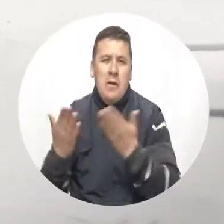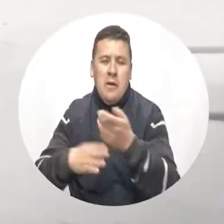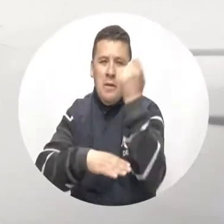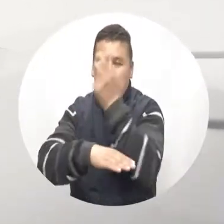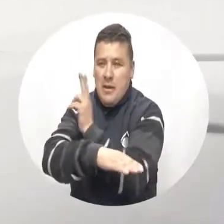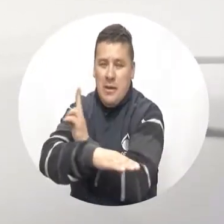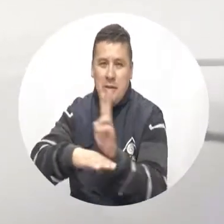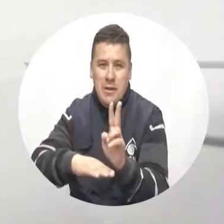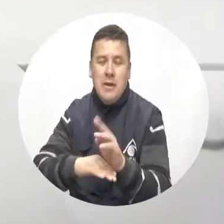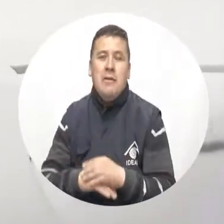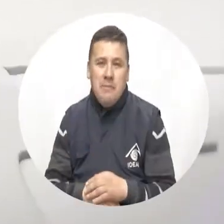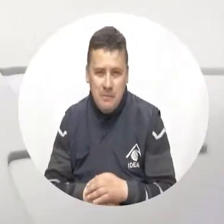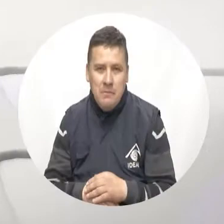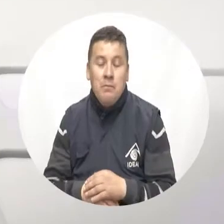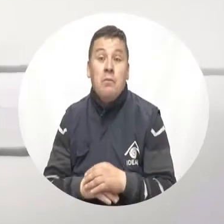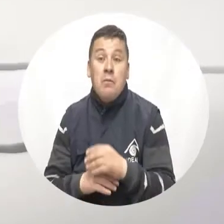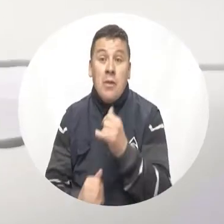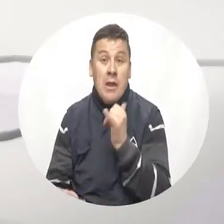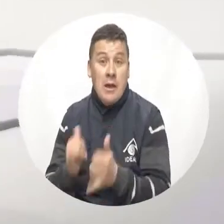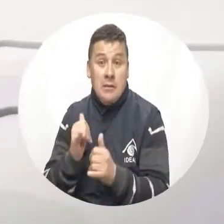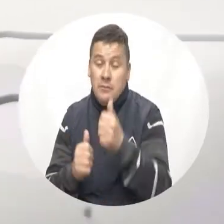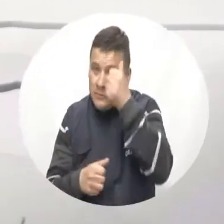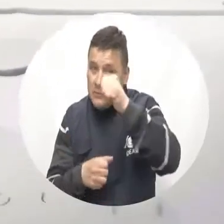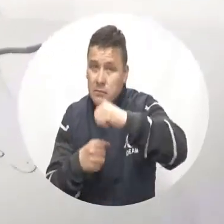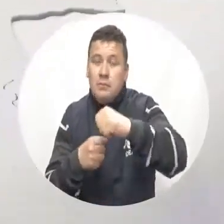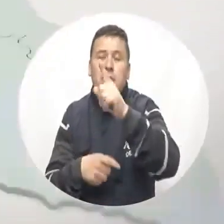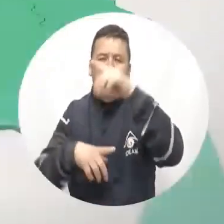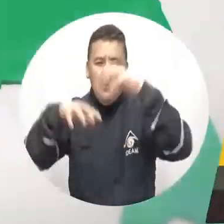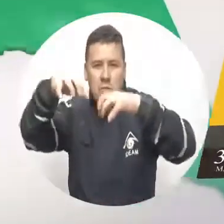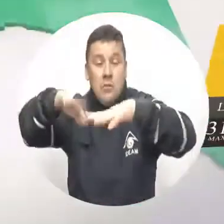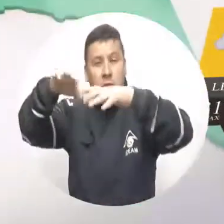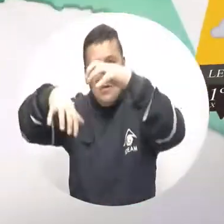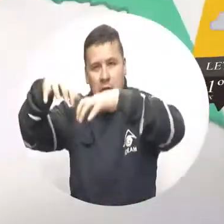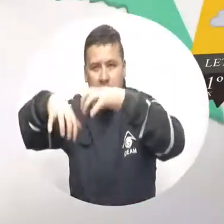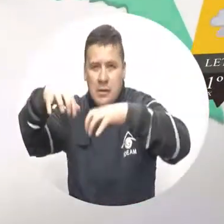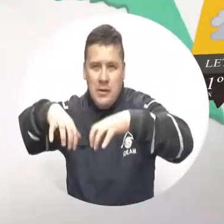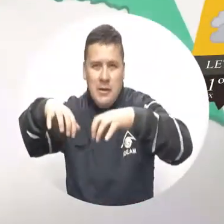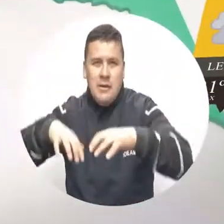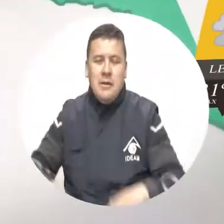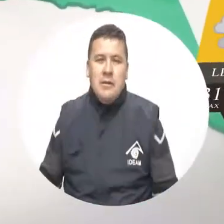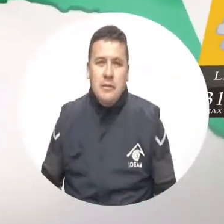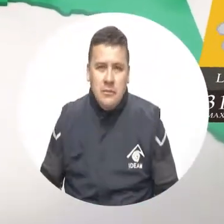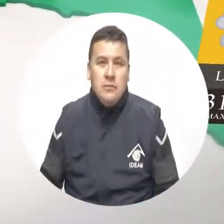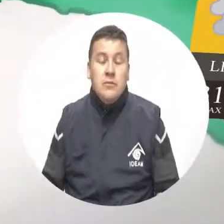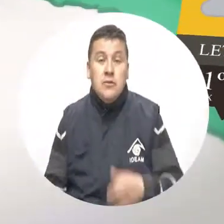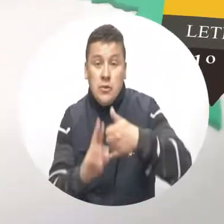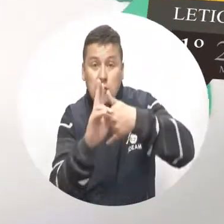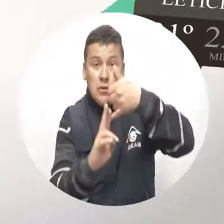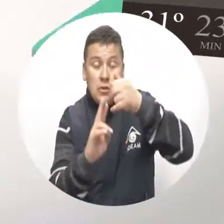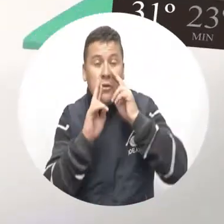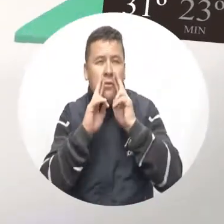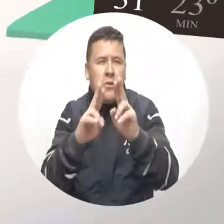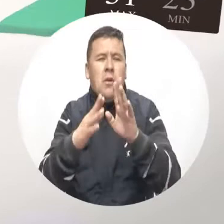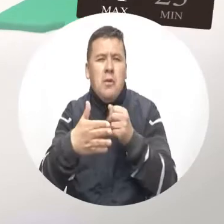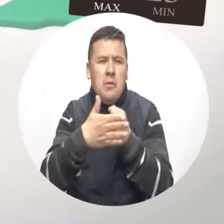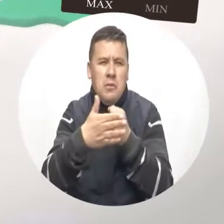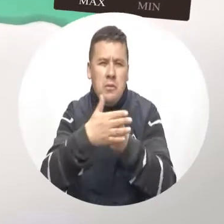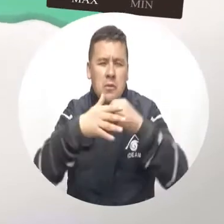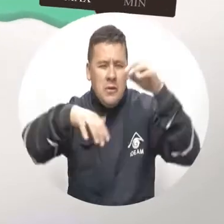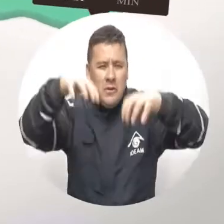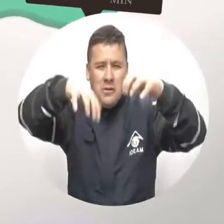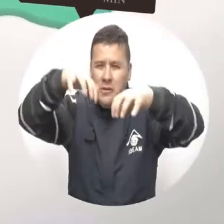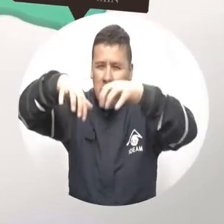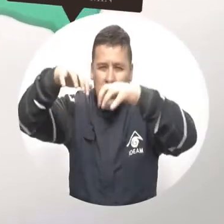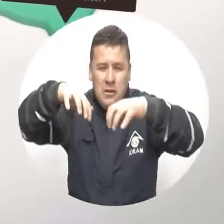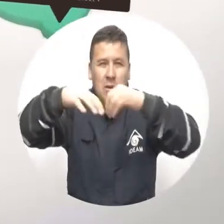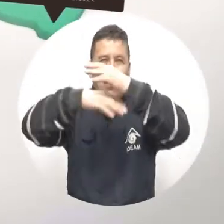Meta y Vichada. Mientras que en Casanare y Arauca habrá chubascos esporádicos y localizados. Al sur de Colombia, persisten las lluvias con